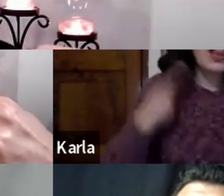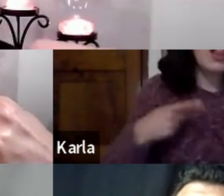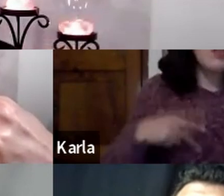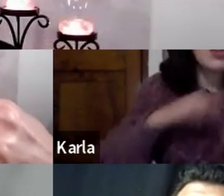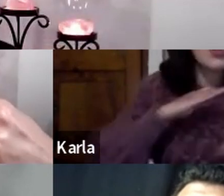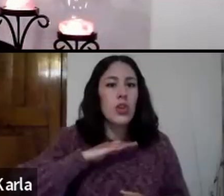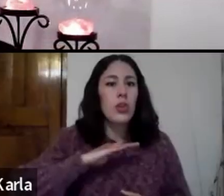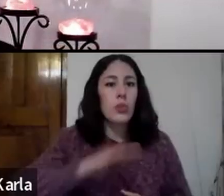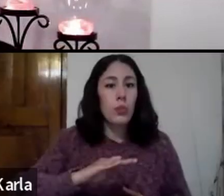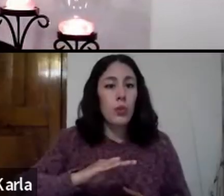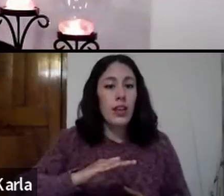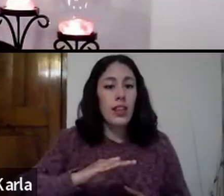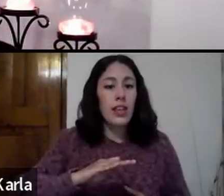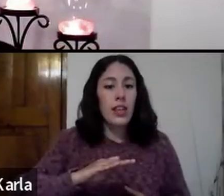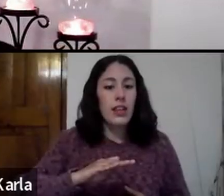vivir